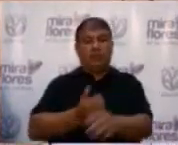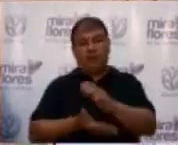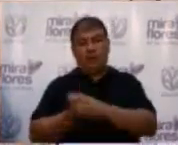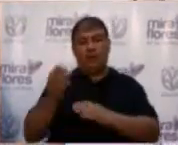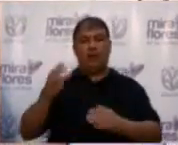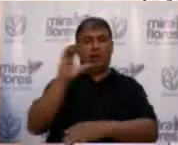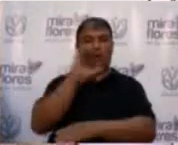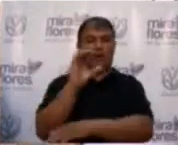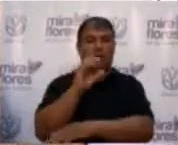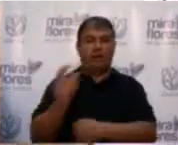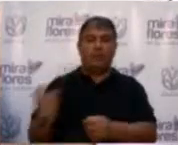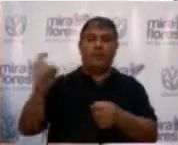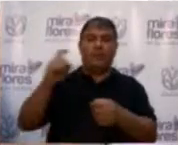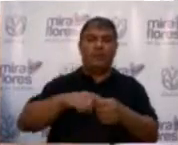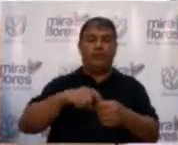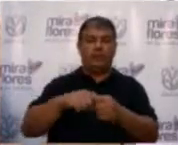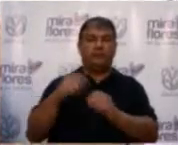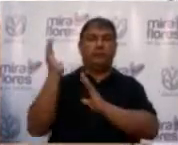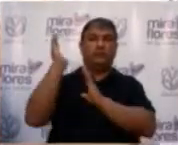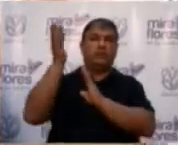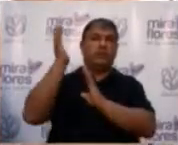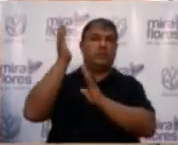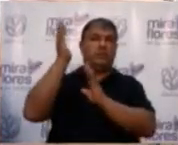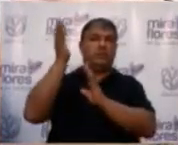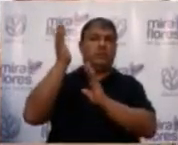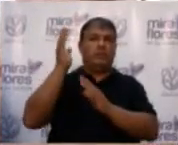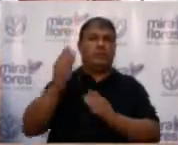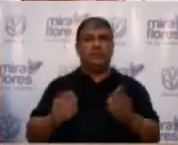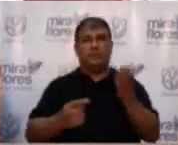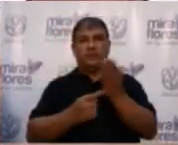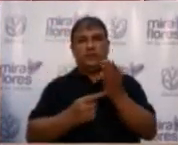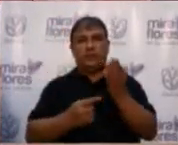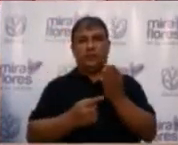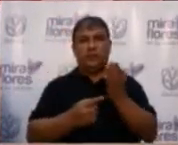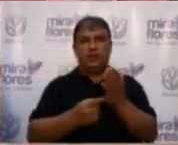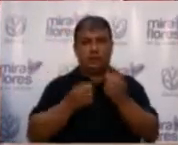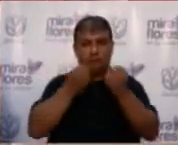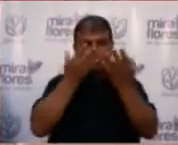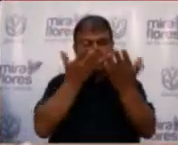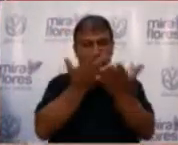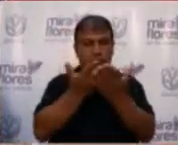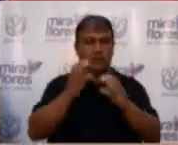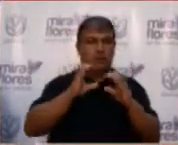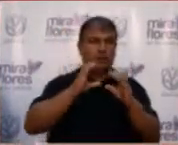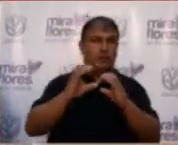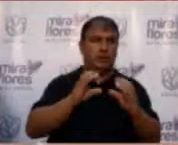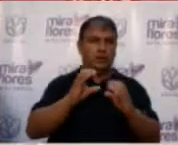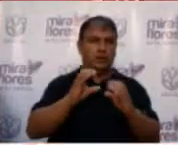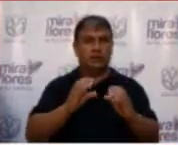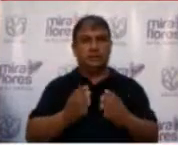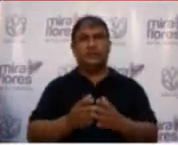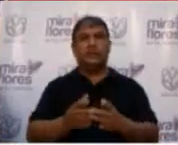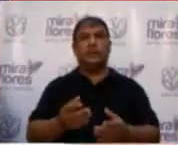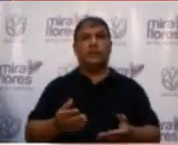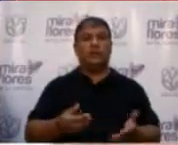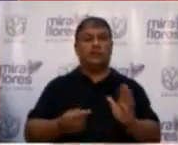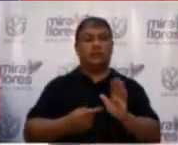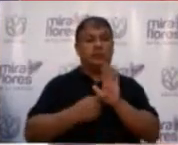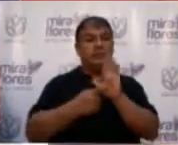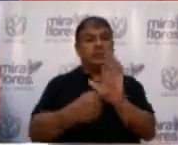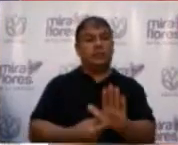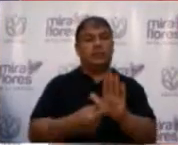Bogotá a participar en este foro de tecnología de la información y de las comunicaciones.